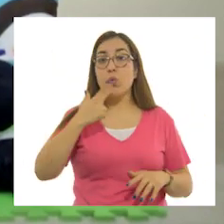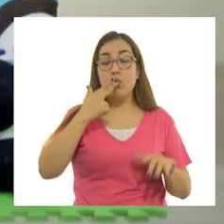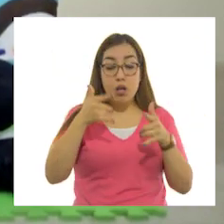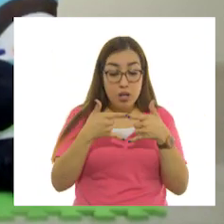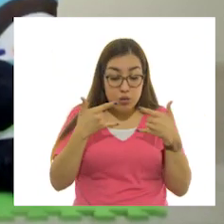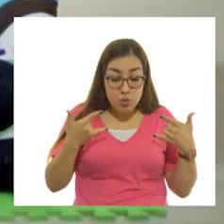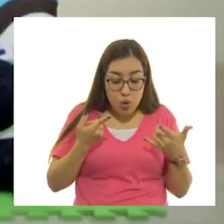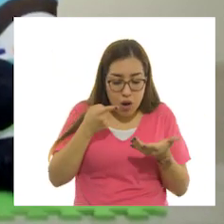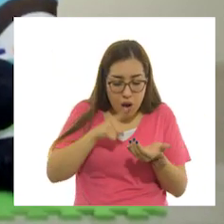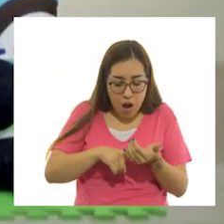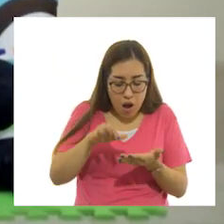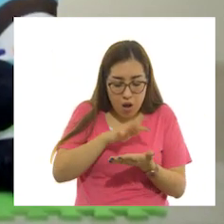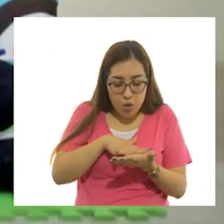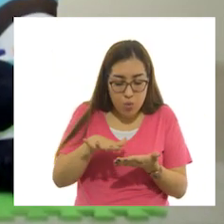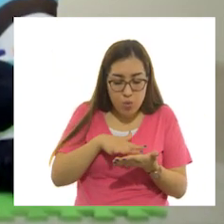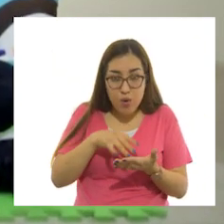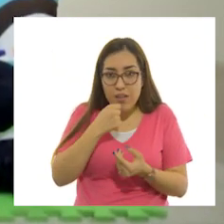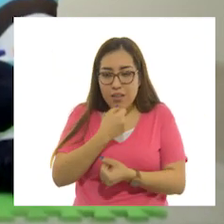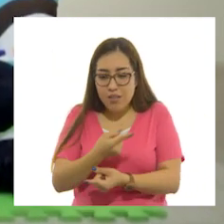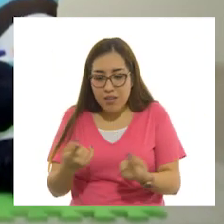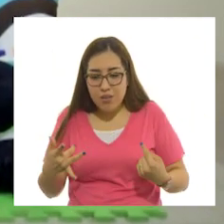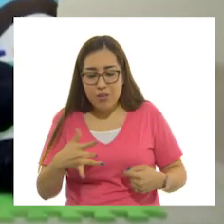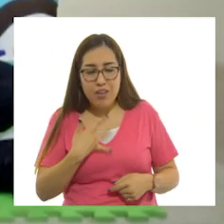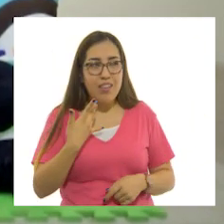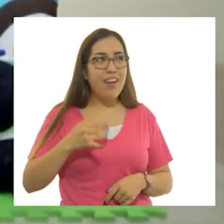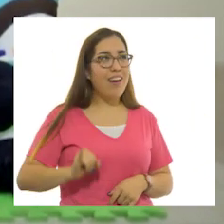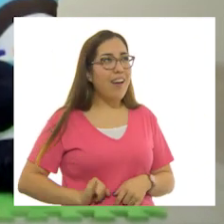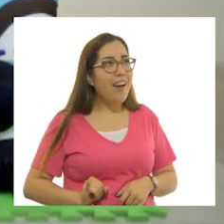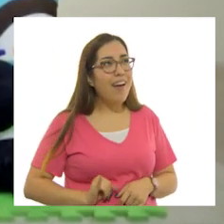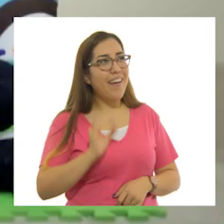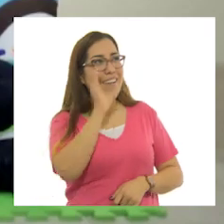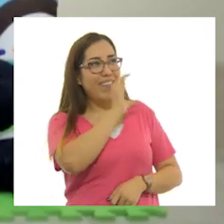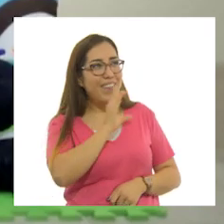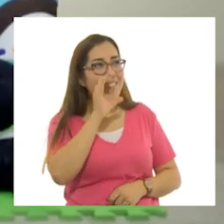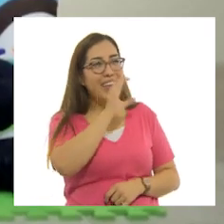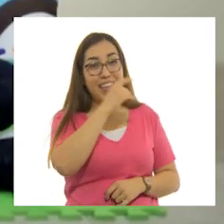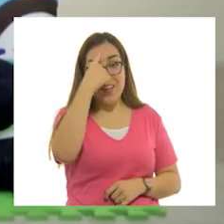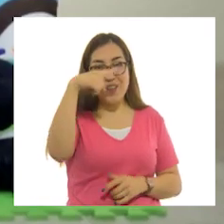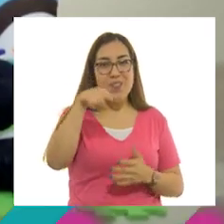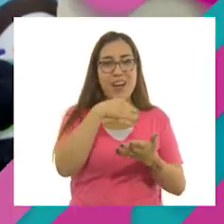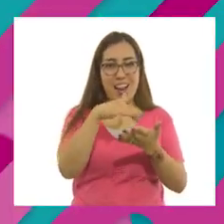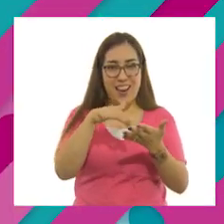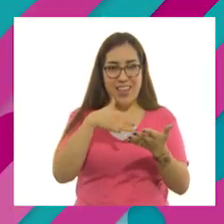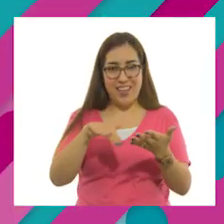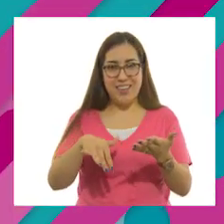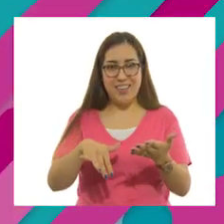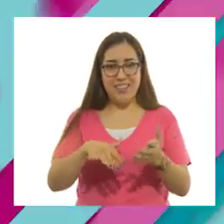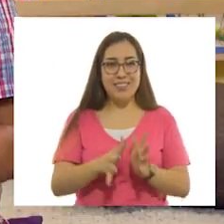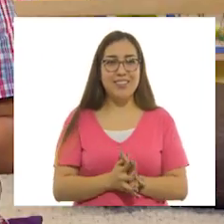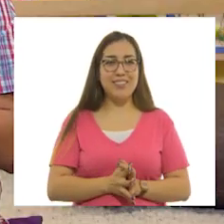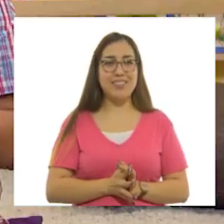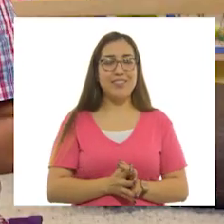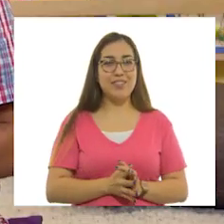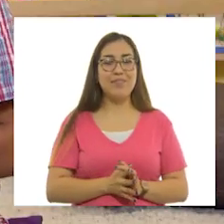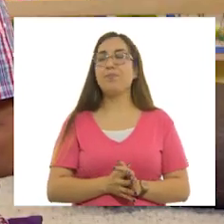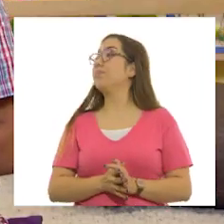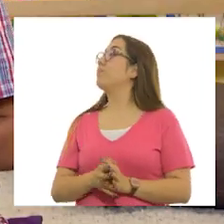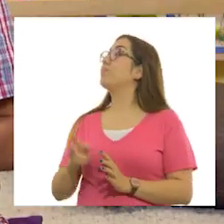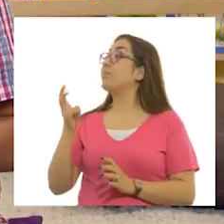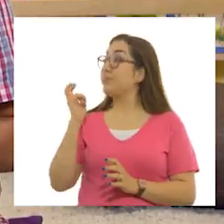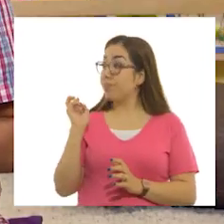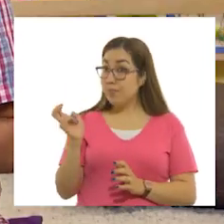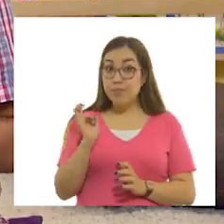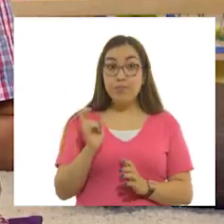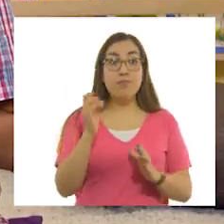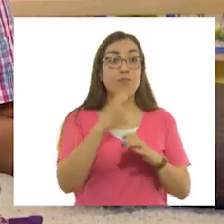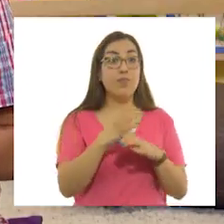en ellos el interés por la lectura y ayudamos a desarrollar su imaginación esos objetos que nos